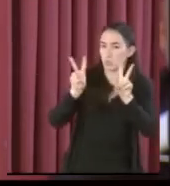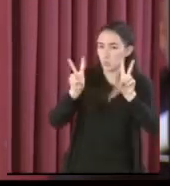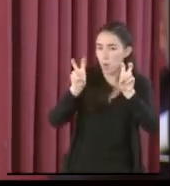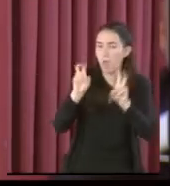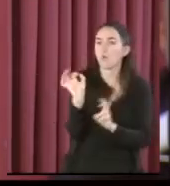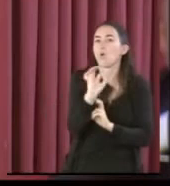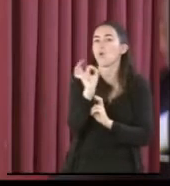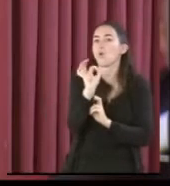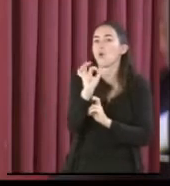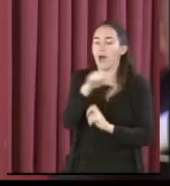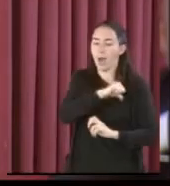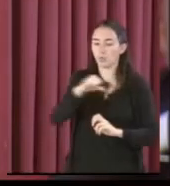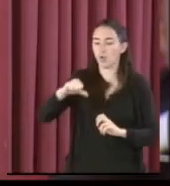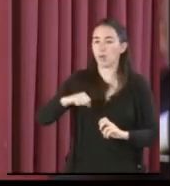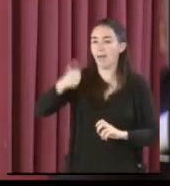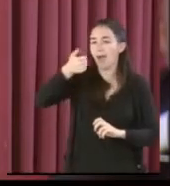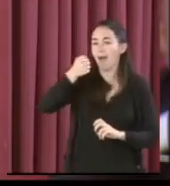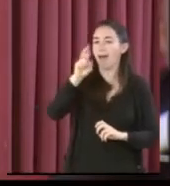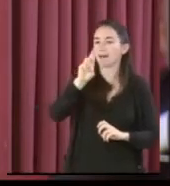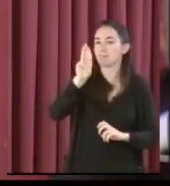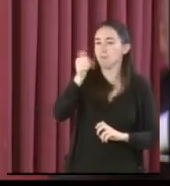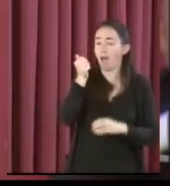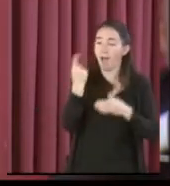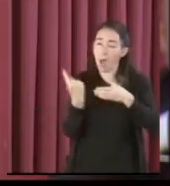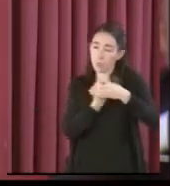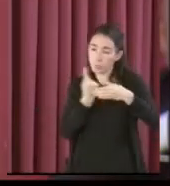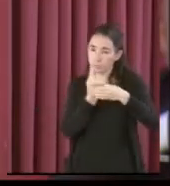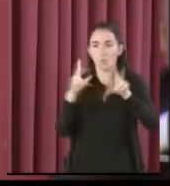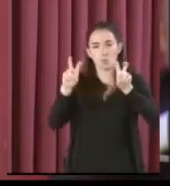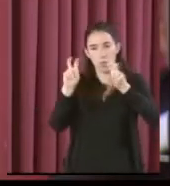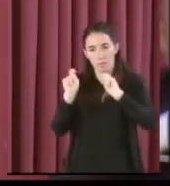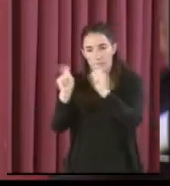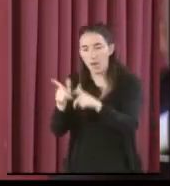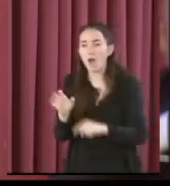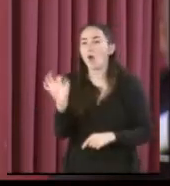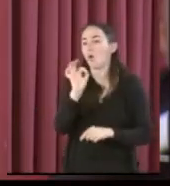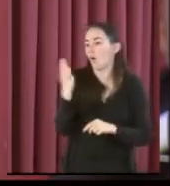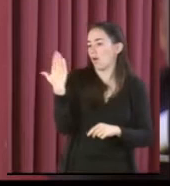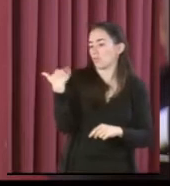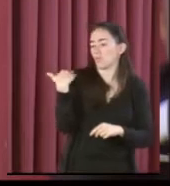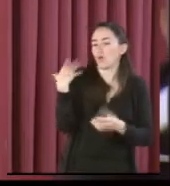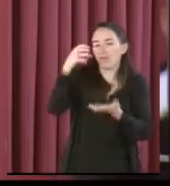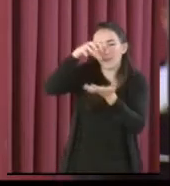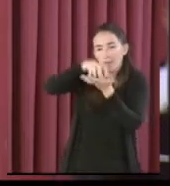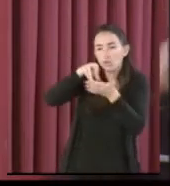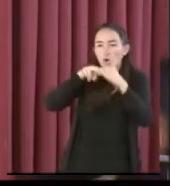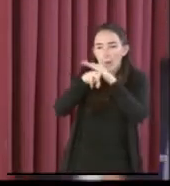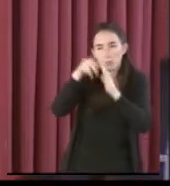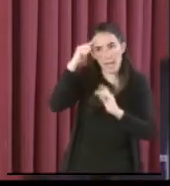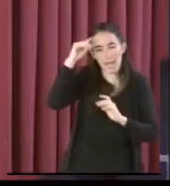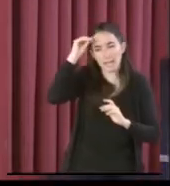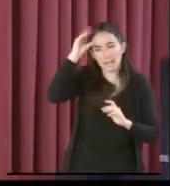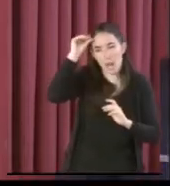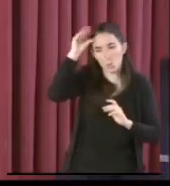y promoción de autonomía de ARPA, o en la legislatura anterior el nuevo centro de recursos de apoyo a personas con discapacidad intelectual